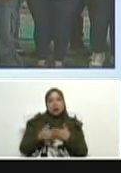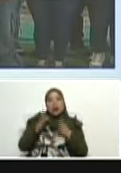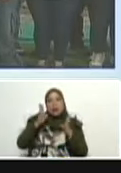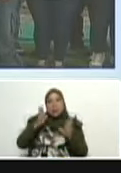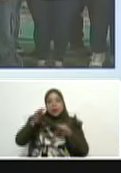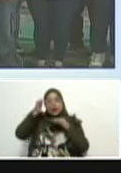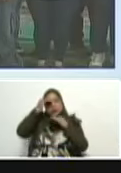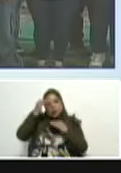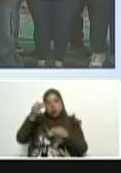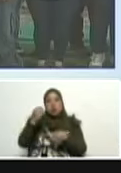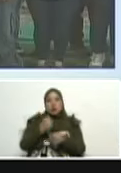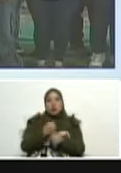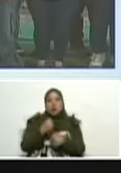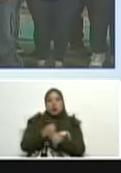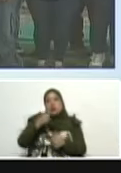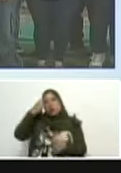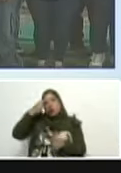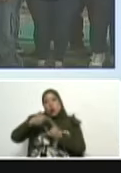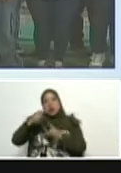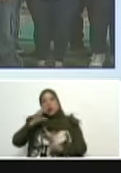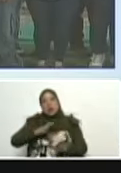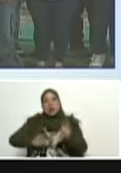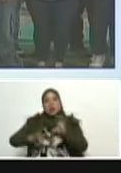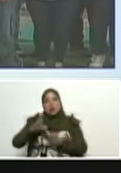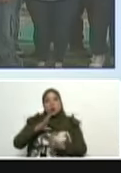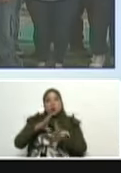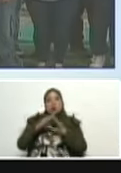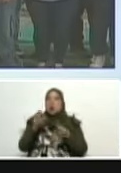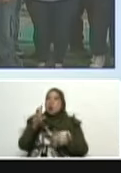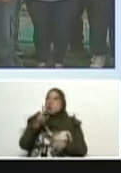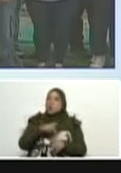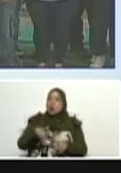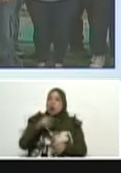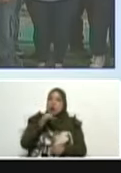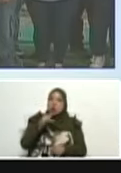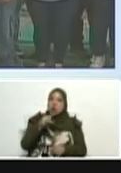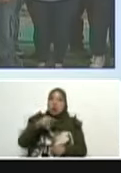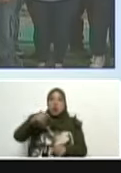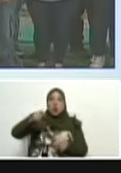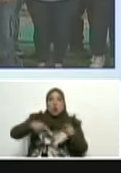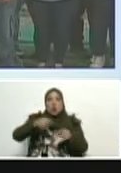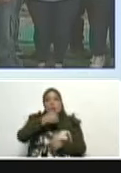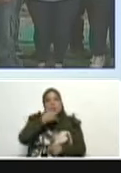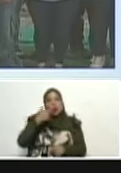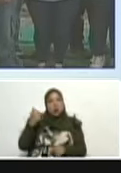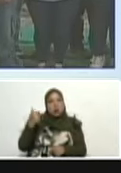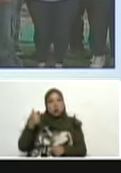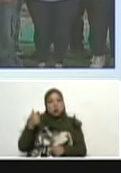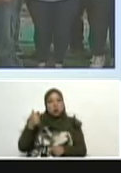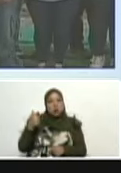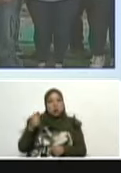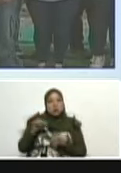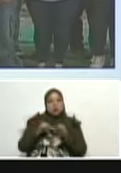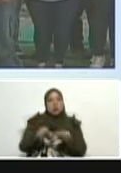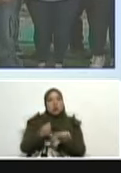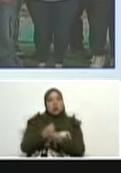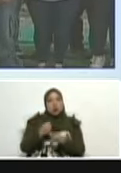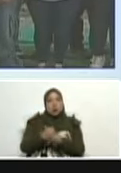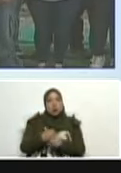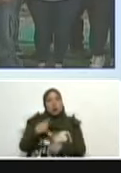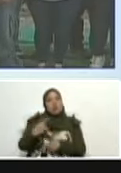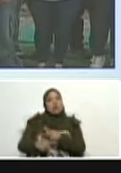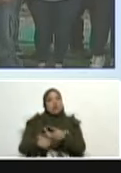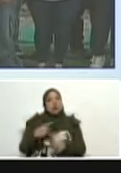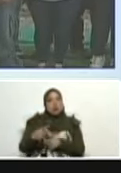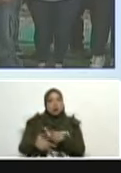atención de los logros científicos para proteger el cacao, mejorarlo y que siga el crecimiento de la producción